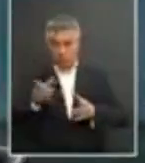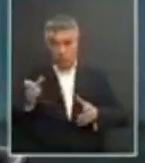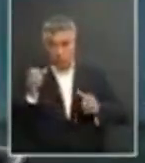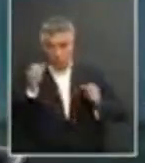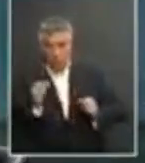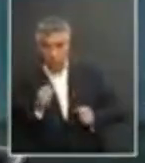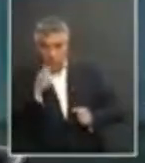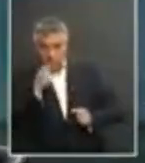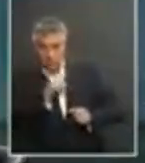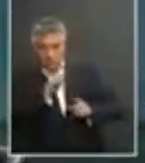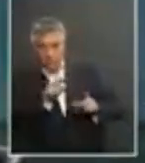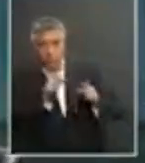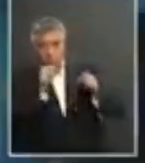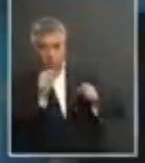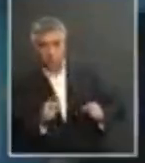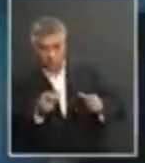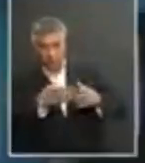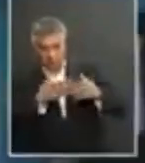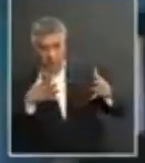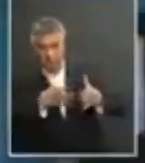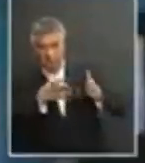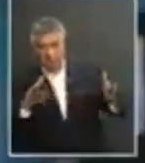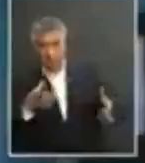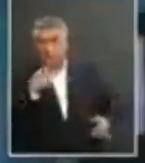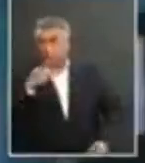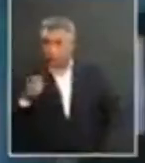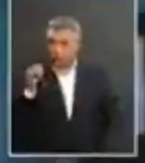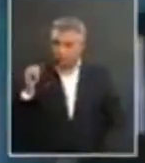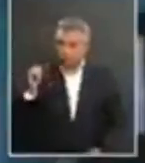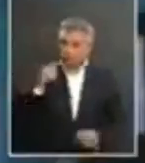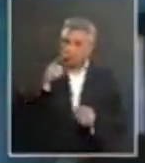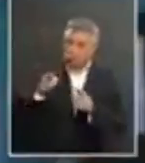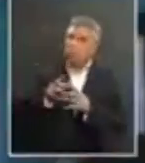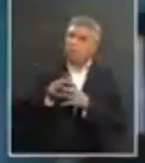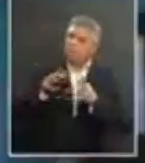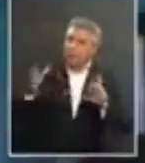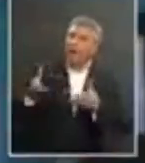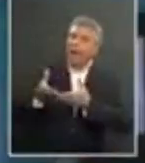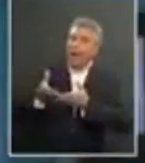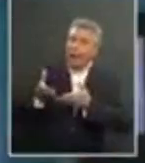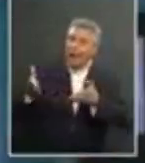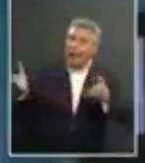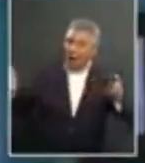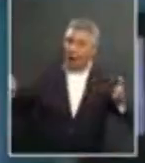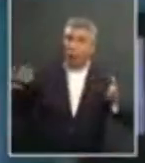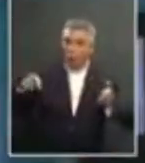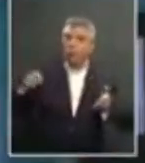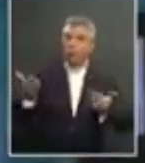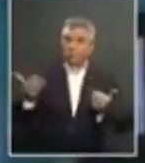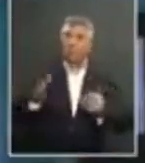es capaz, es posible un gobierno así? Es que es absolutamente necesario. Cuanto más amplio, hoy día es más necesario. Después se lo puedo complementar. Muchas gracias.